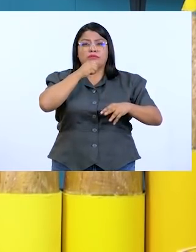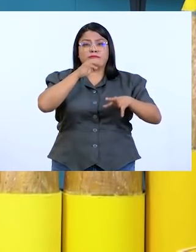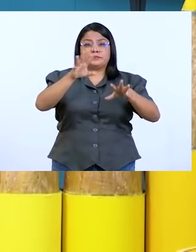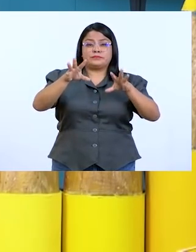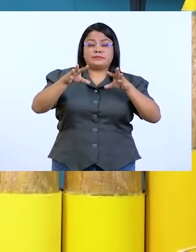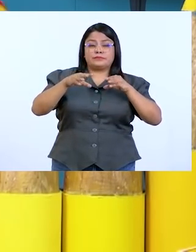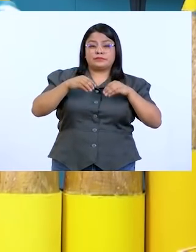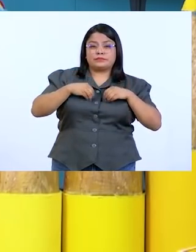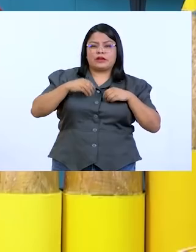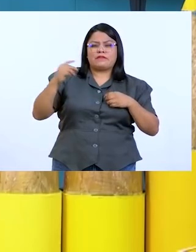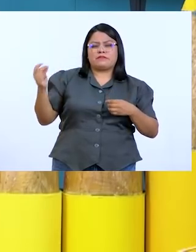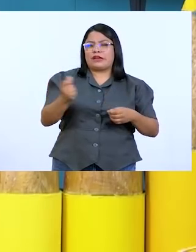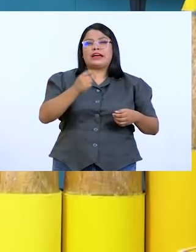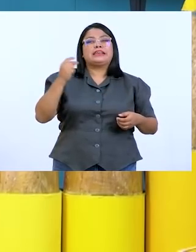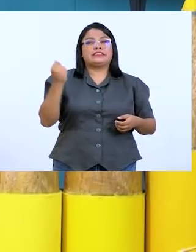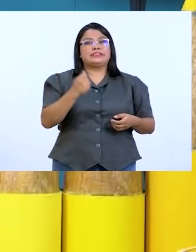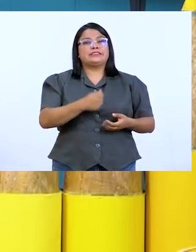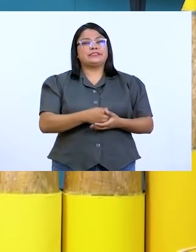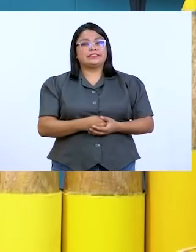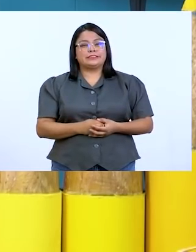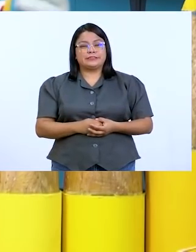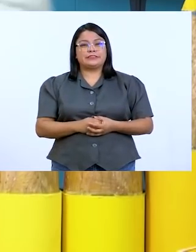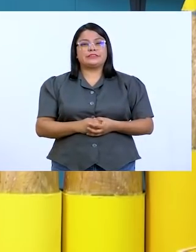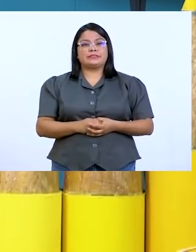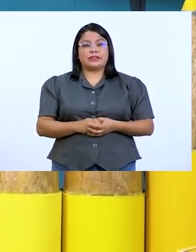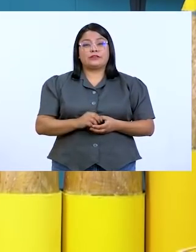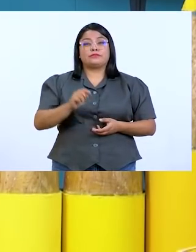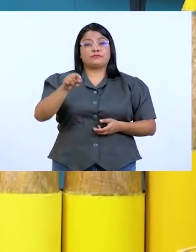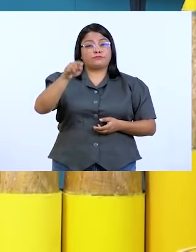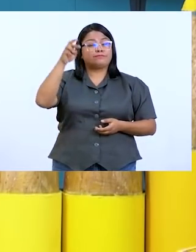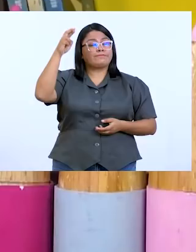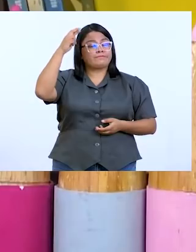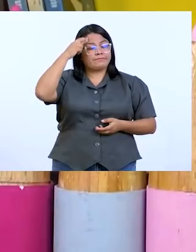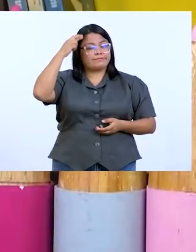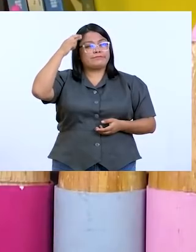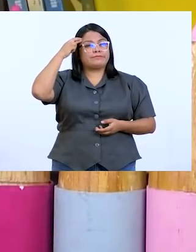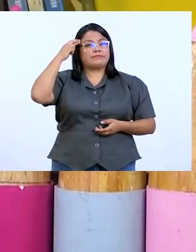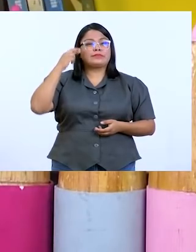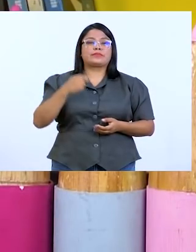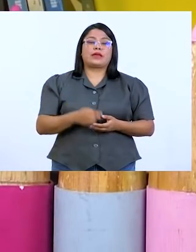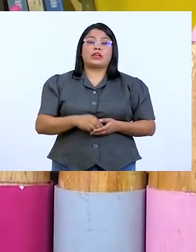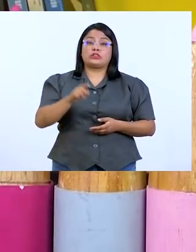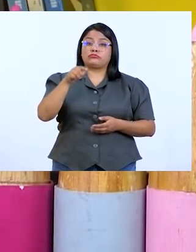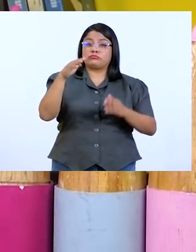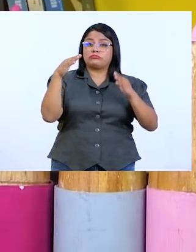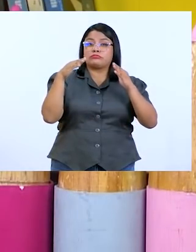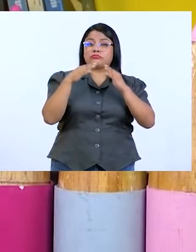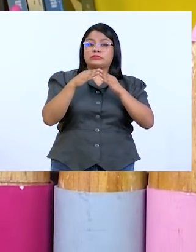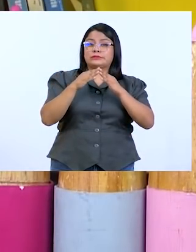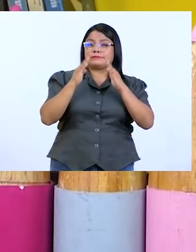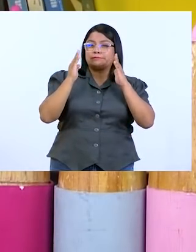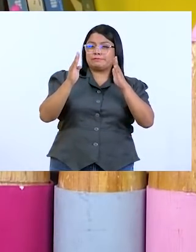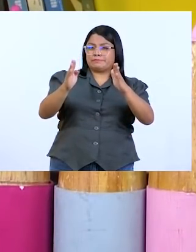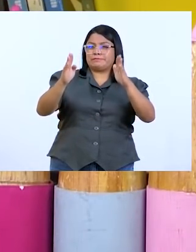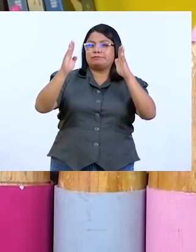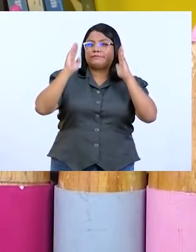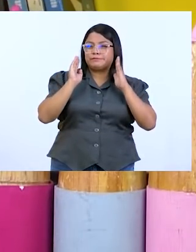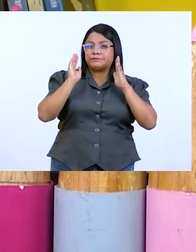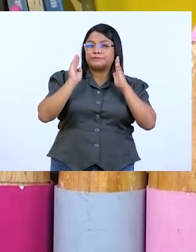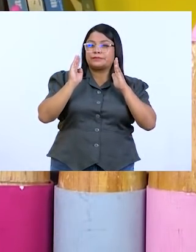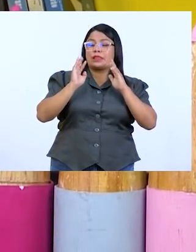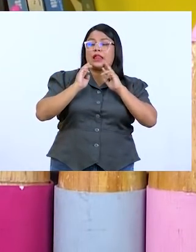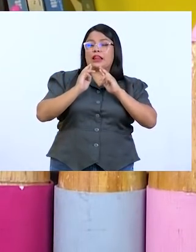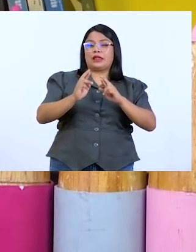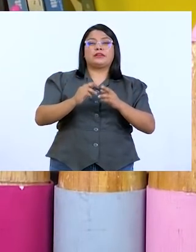datos que nos dan para así encontrar fácilmente la respuesta. Tienes toda la razón, Nando. Por eso en casa estaremos